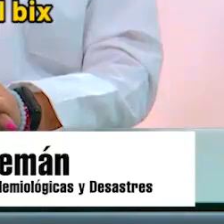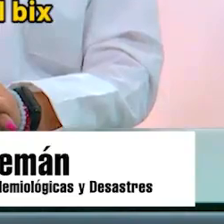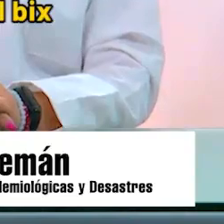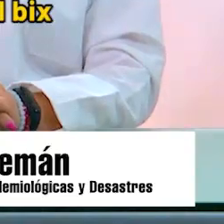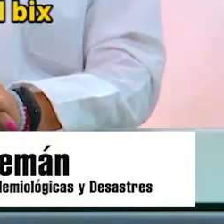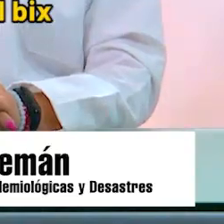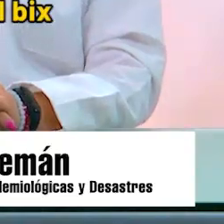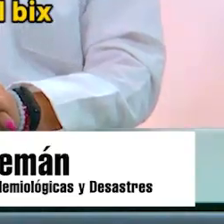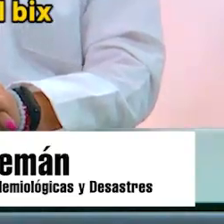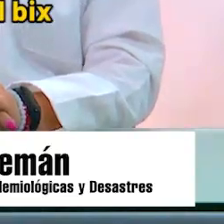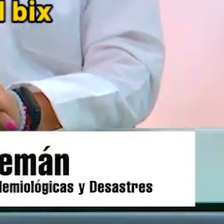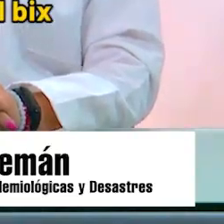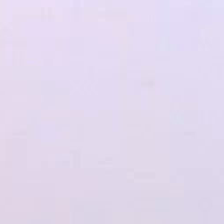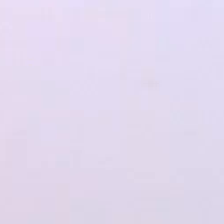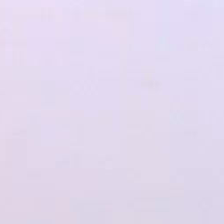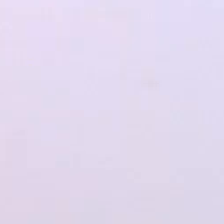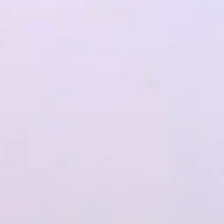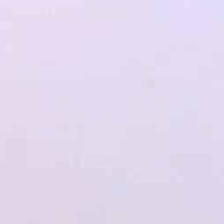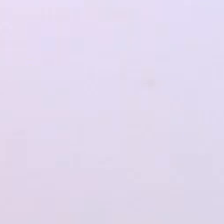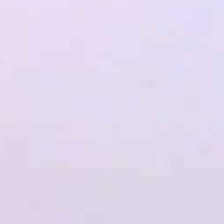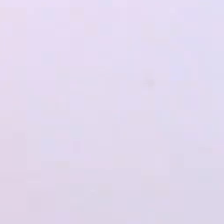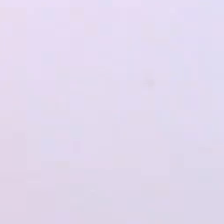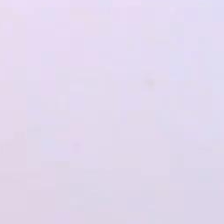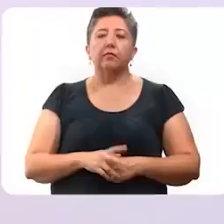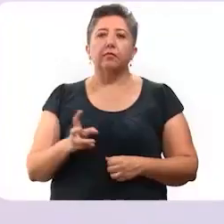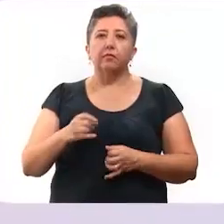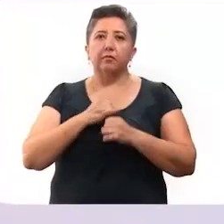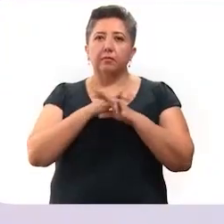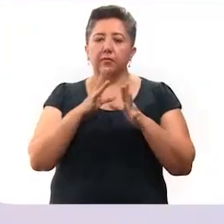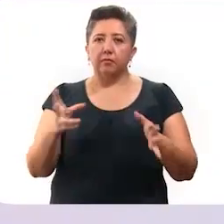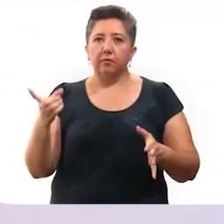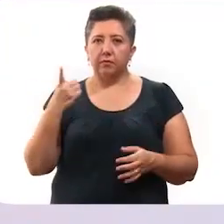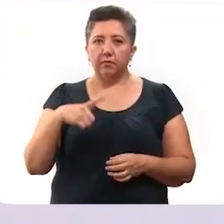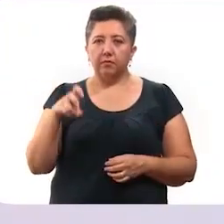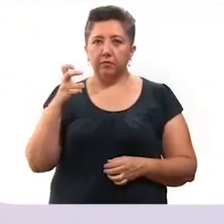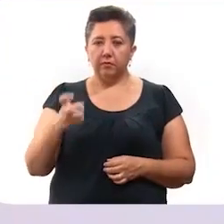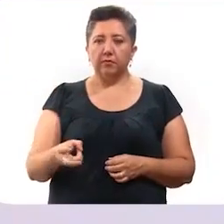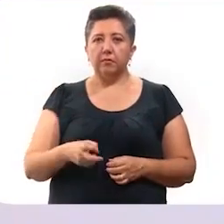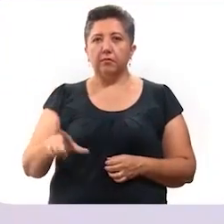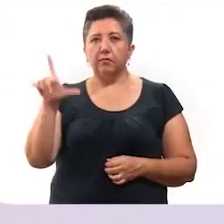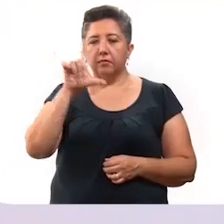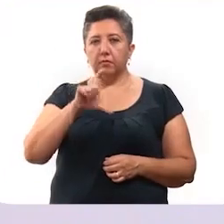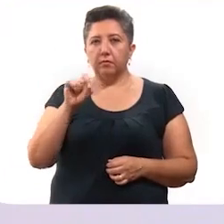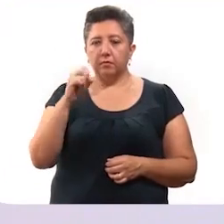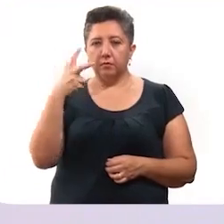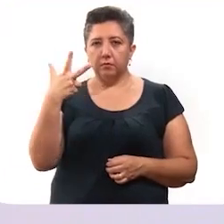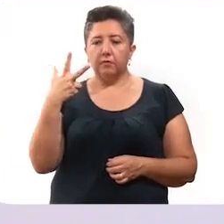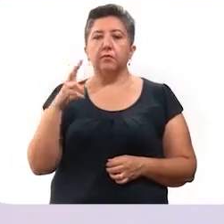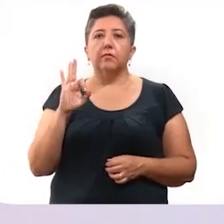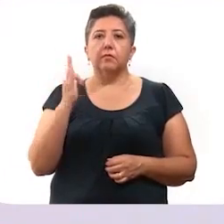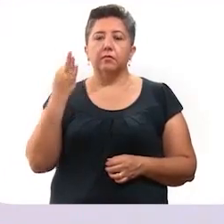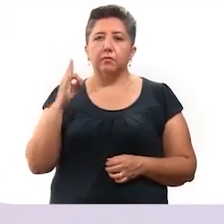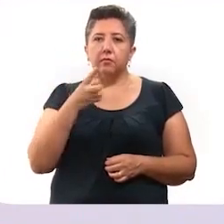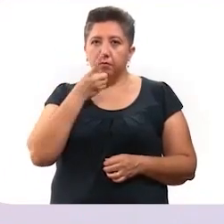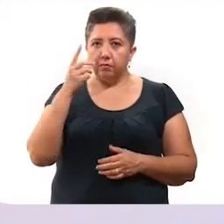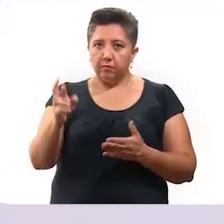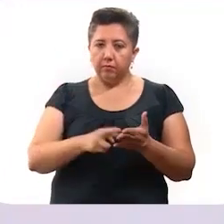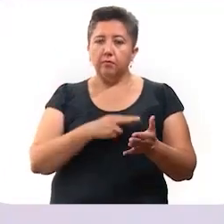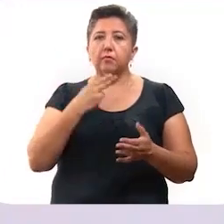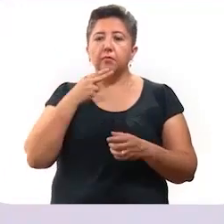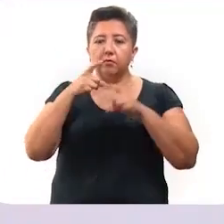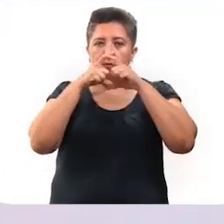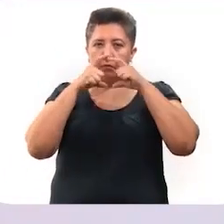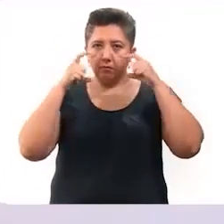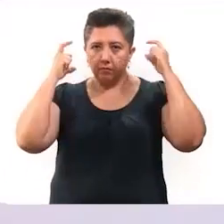de Yucatán. Adelante, Química. Gracias, licenciado. Este es el parte médico de este lunes 28 de febrero. Se reitera el